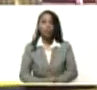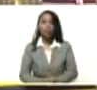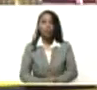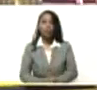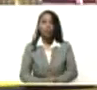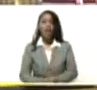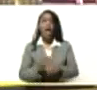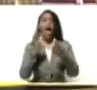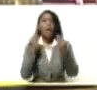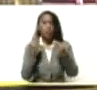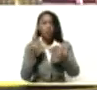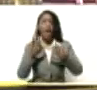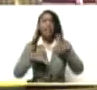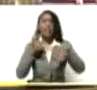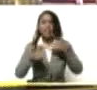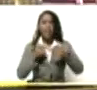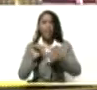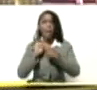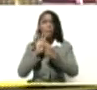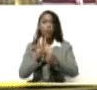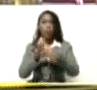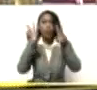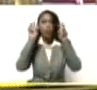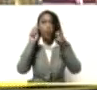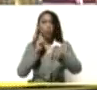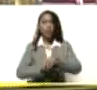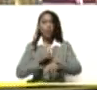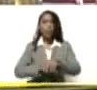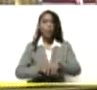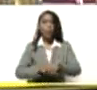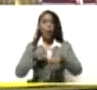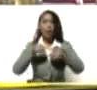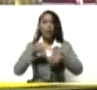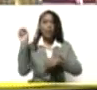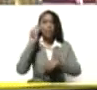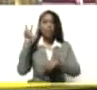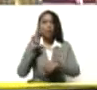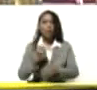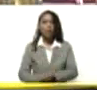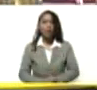Hay muchos elementos indicadores de una nueva época para Venezuela.